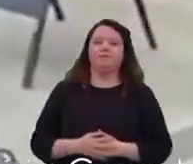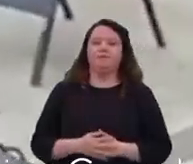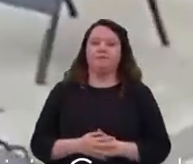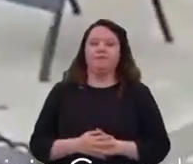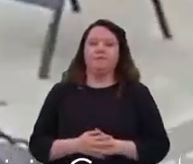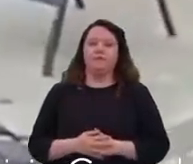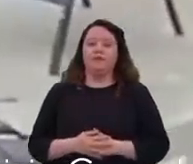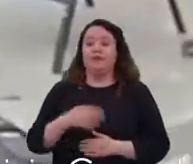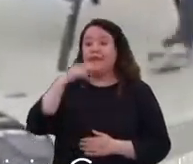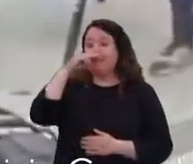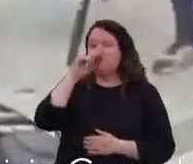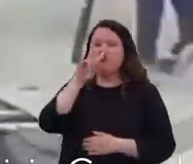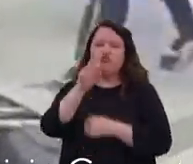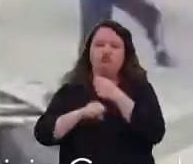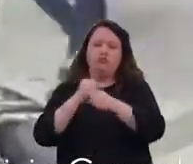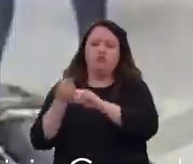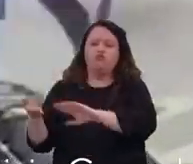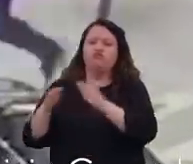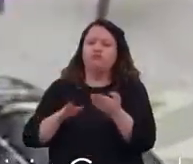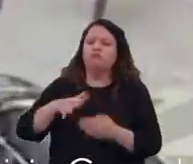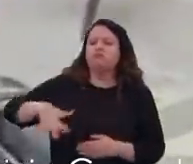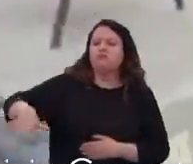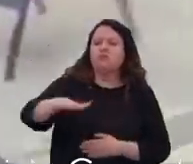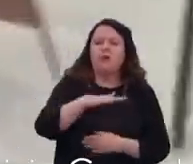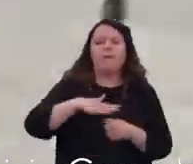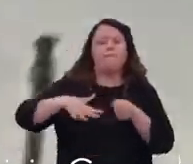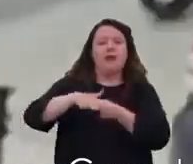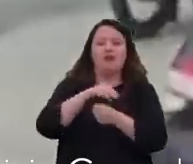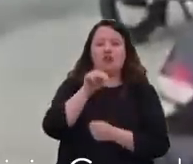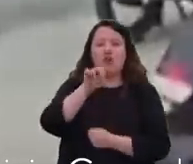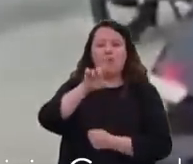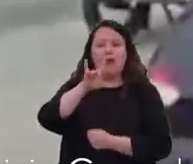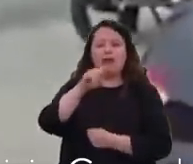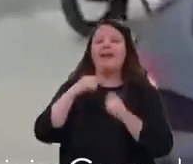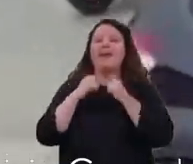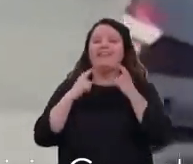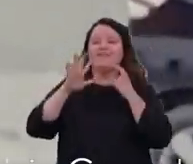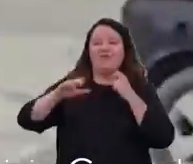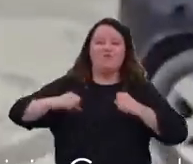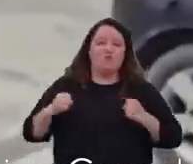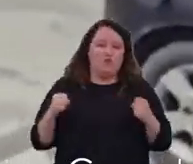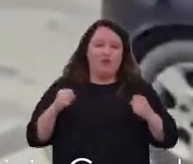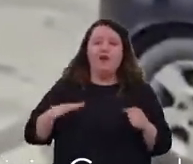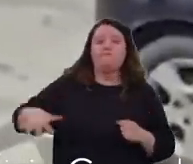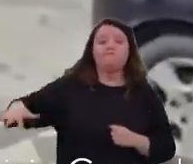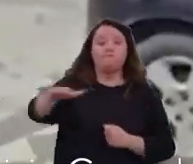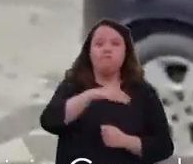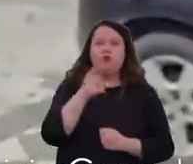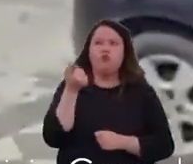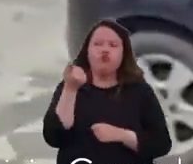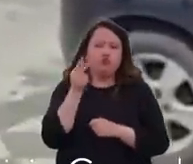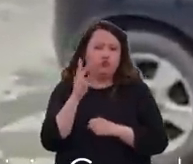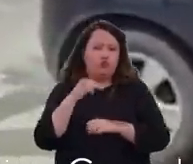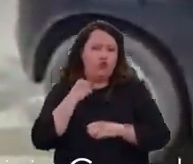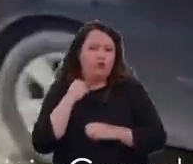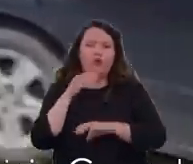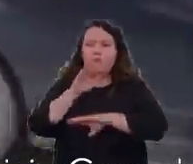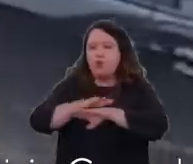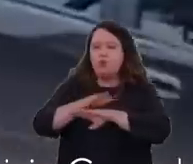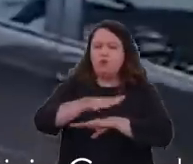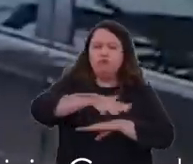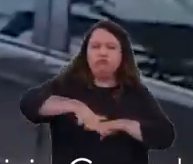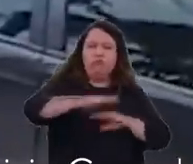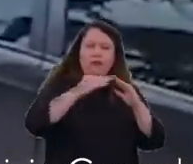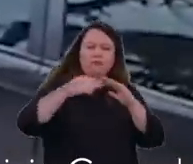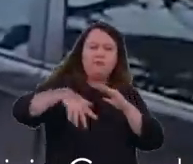La muerte de un niño de 2 años en un hotel del barrio Normandía, en la localidad de Engativá, en Bogotá, en la tarde del 12 de noviembre, alertó a los vecinos y